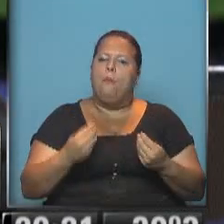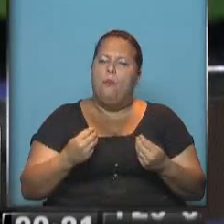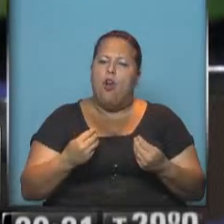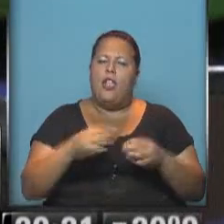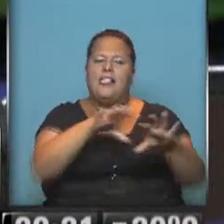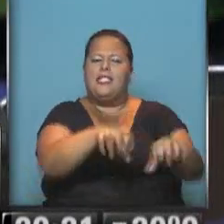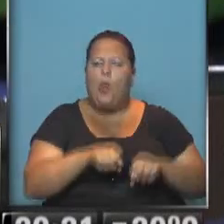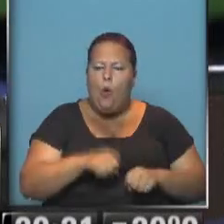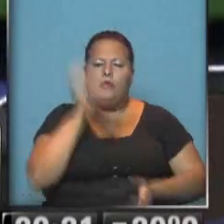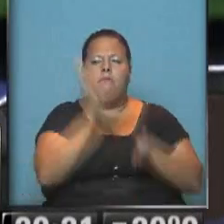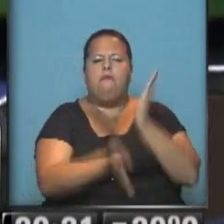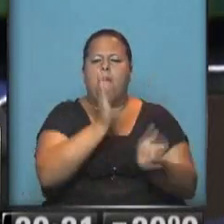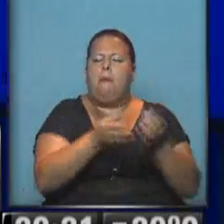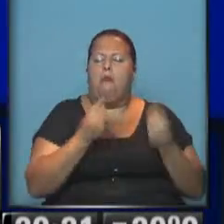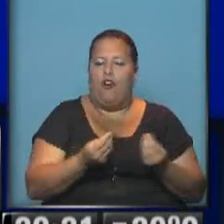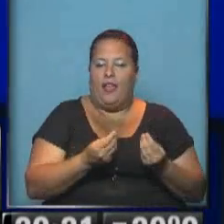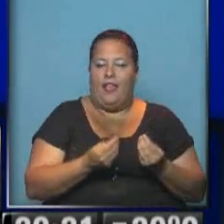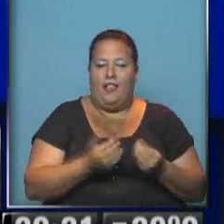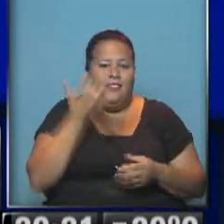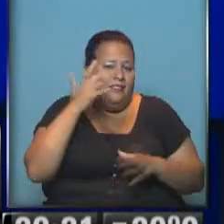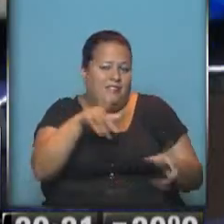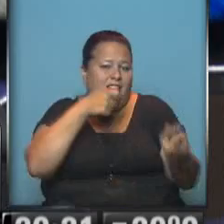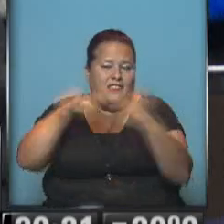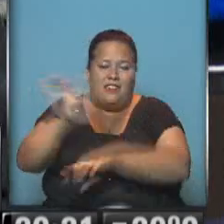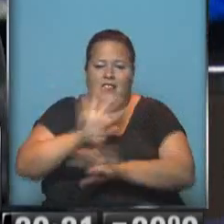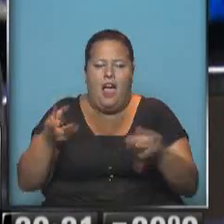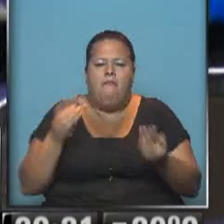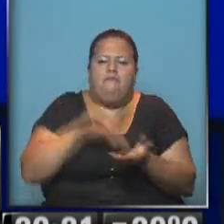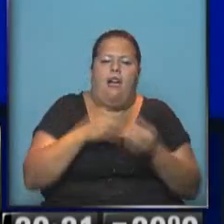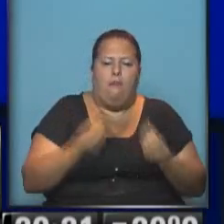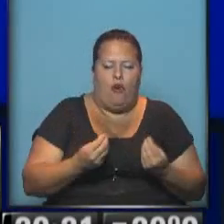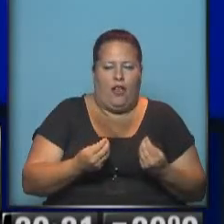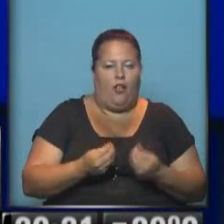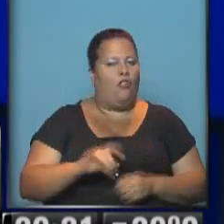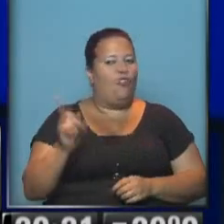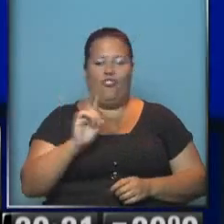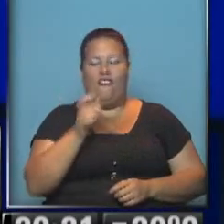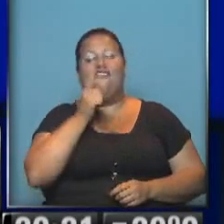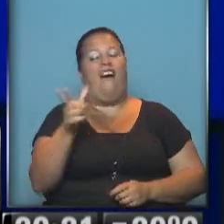¿por qué la secuestraron y la torturaron? Porque ya tenían lo que querían. No, no es tan